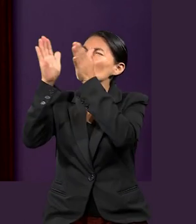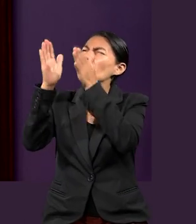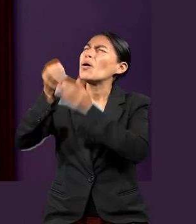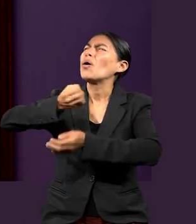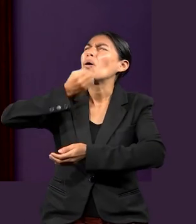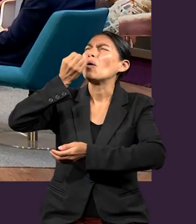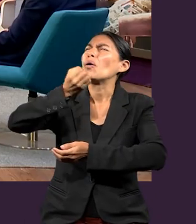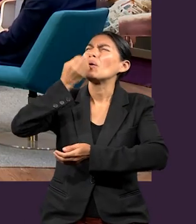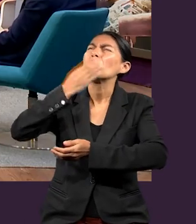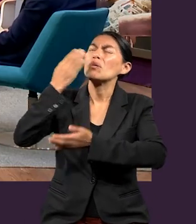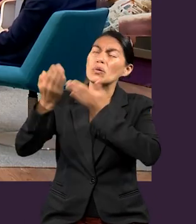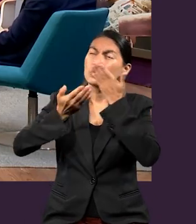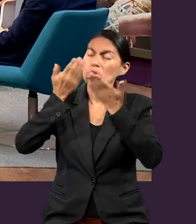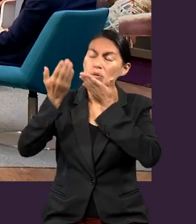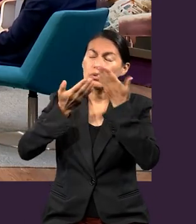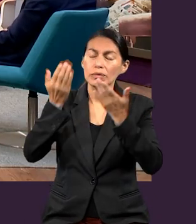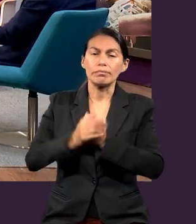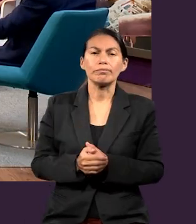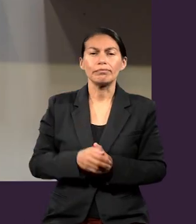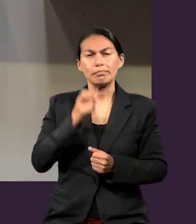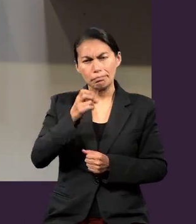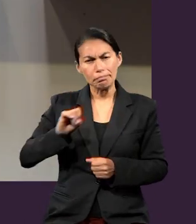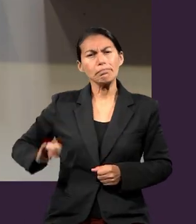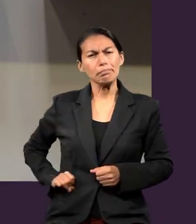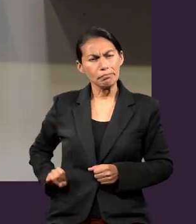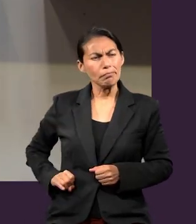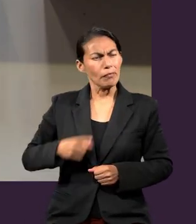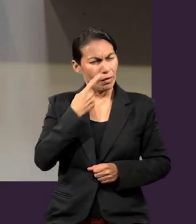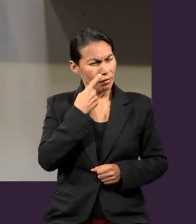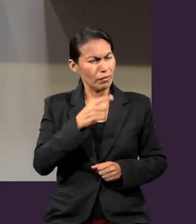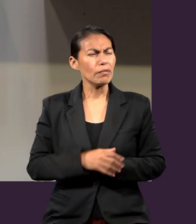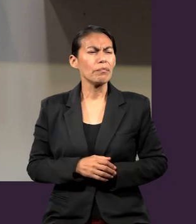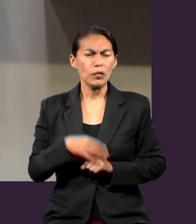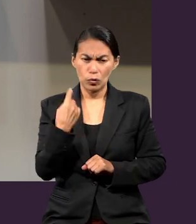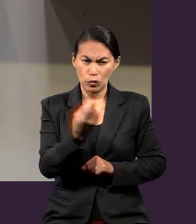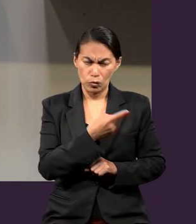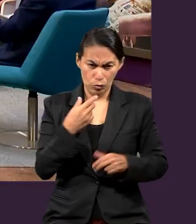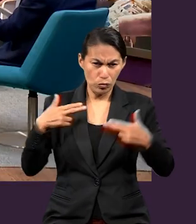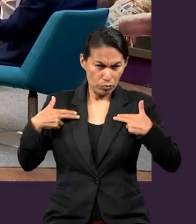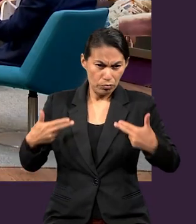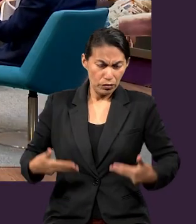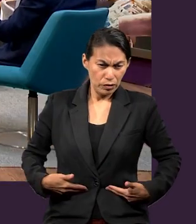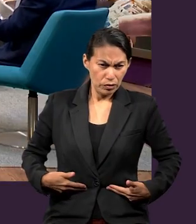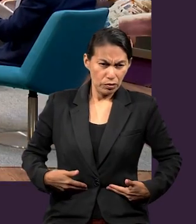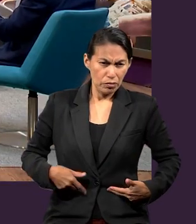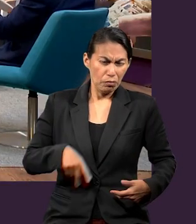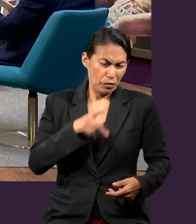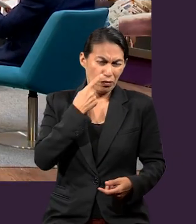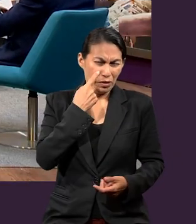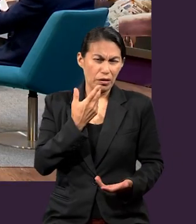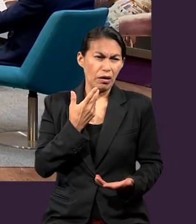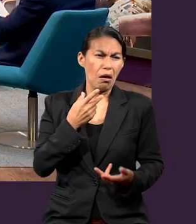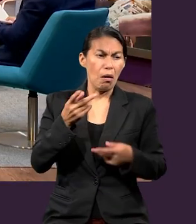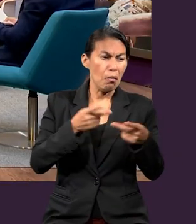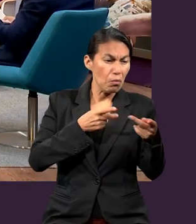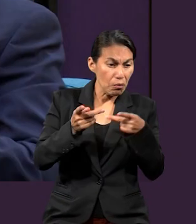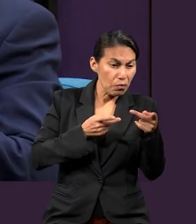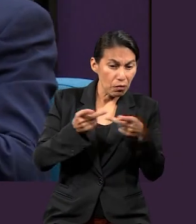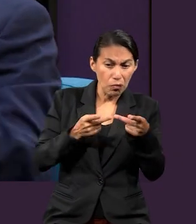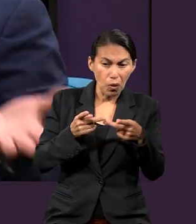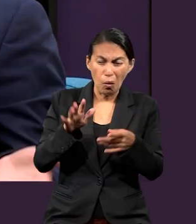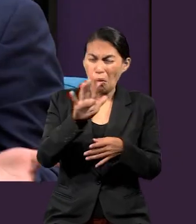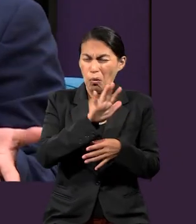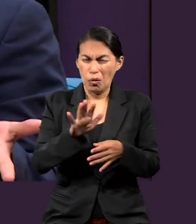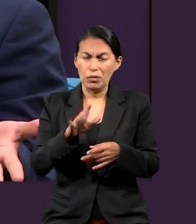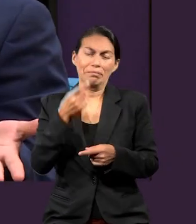es una de las maneras en la que nosotros nos podemos preparar. Y es interesante eso, Ana. ¿Sabes por qué? Porque como humanos es algo curioso. Nos